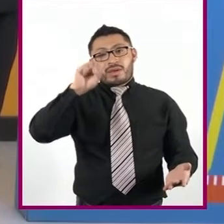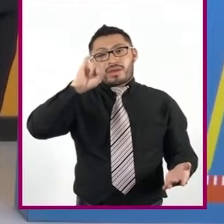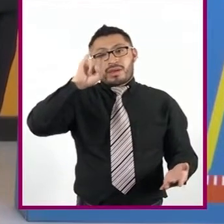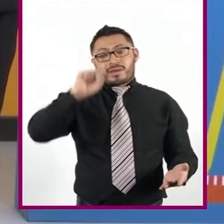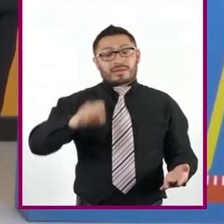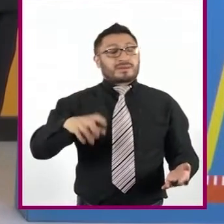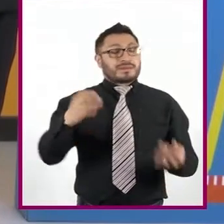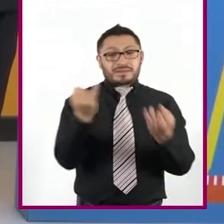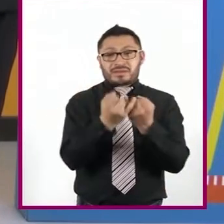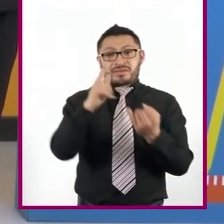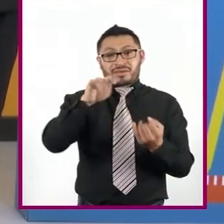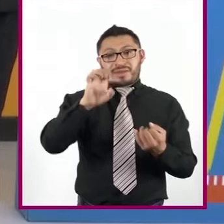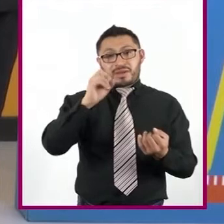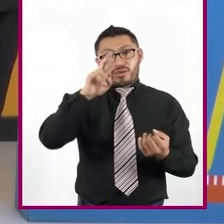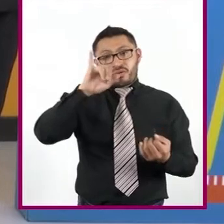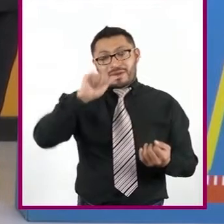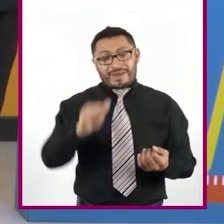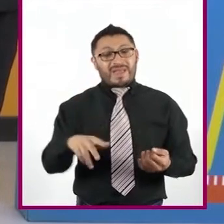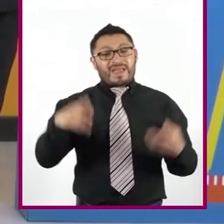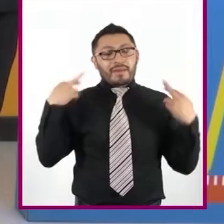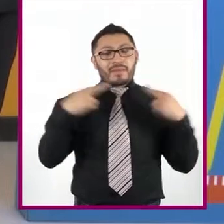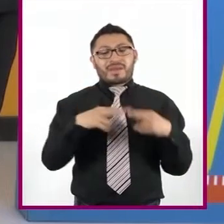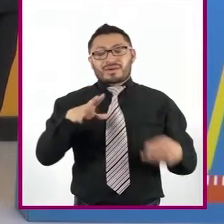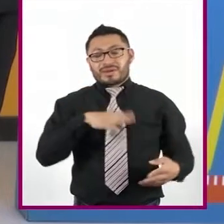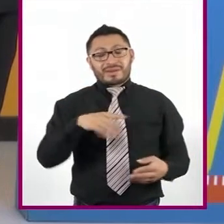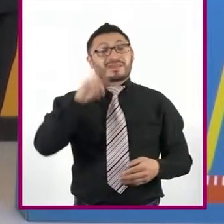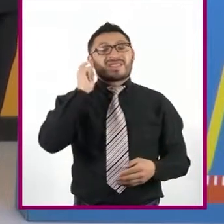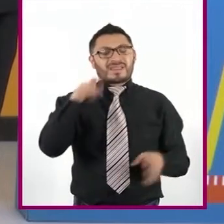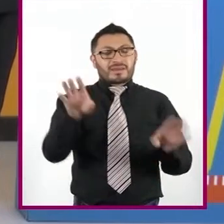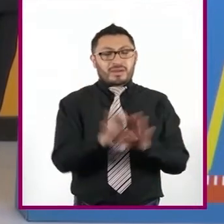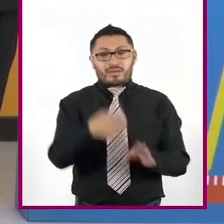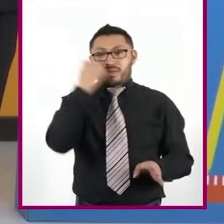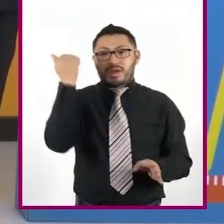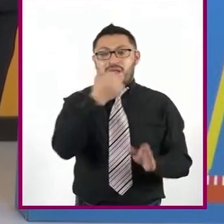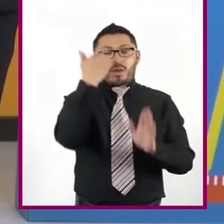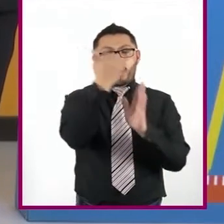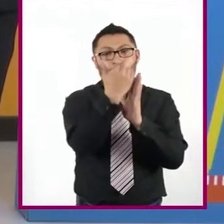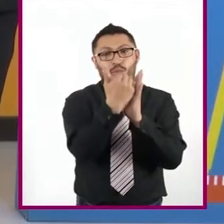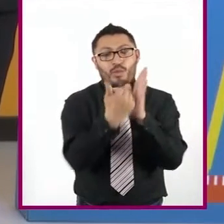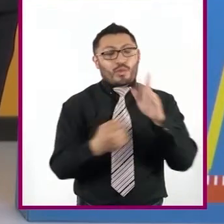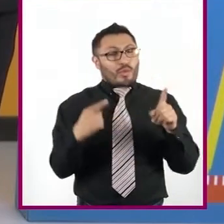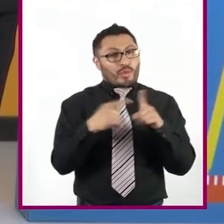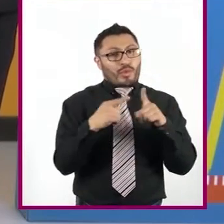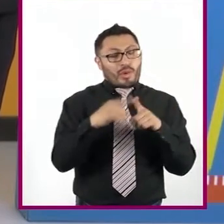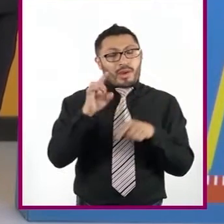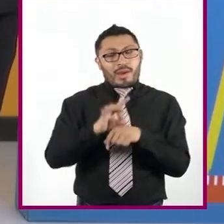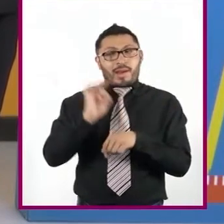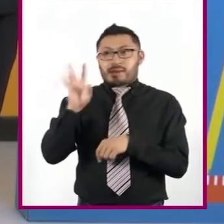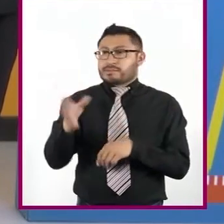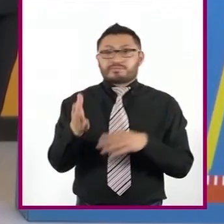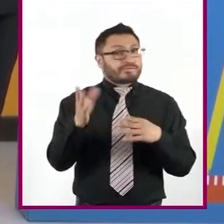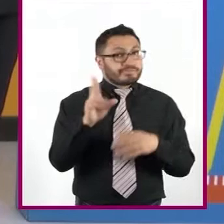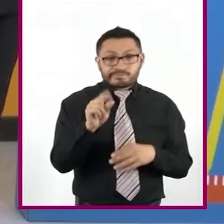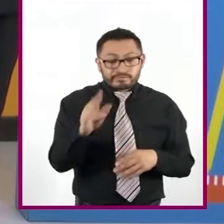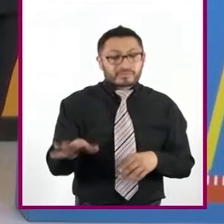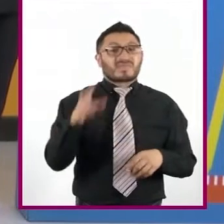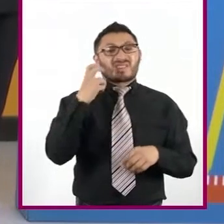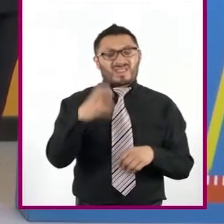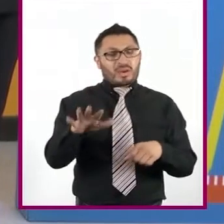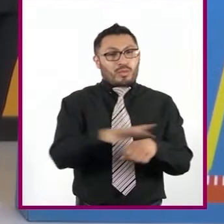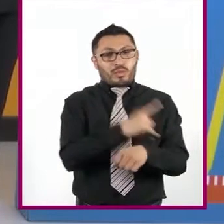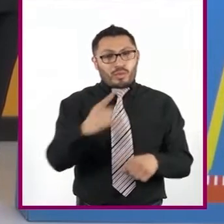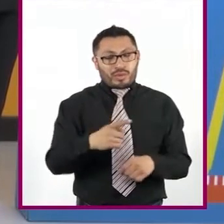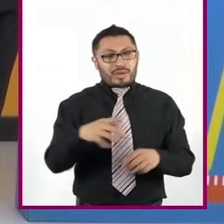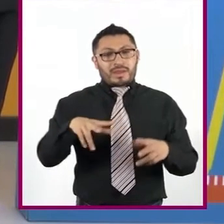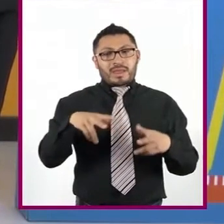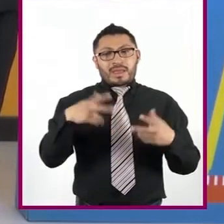esta situación es que el bajo rendimiento de los alumnos en cuanto a la entrega de trabajos se debe a la falta de